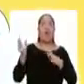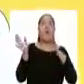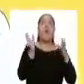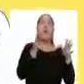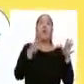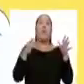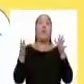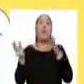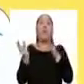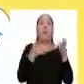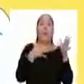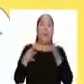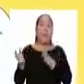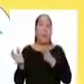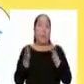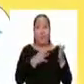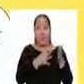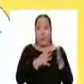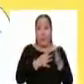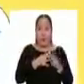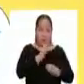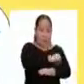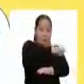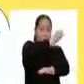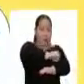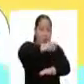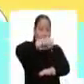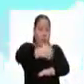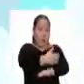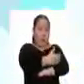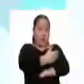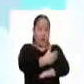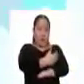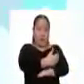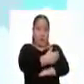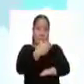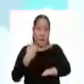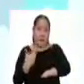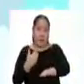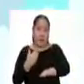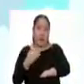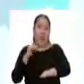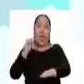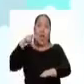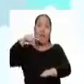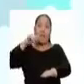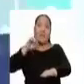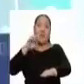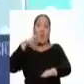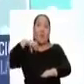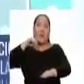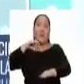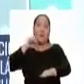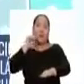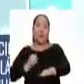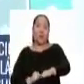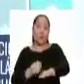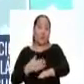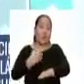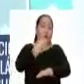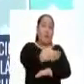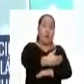a ambos lados de la cordillera de los Andes. En el occidente, el anticiclón del Pacífico, y en el lado oriental,